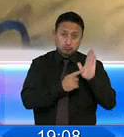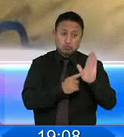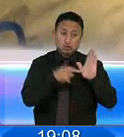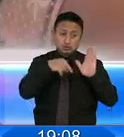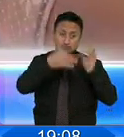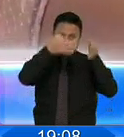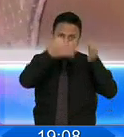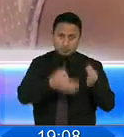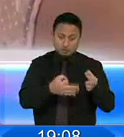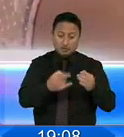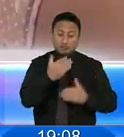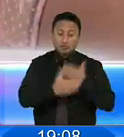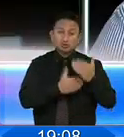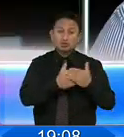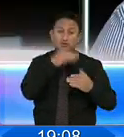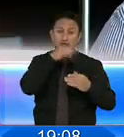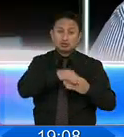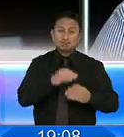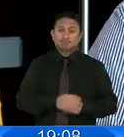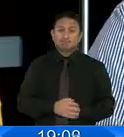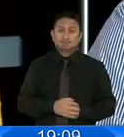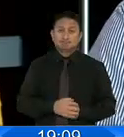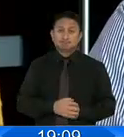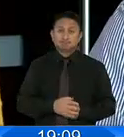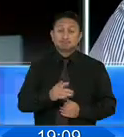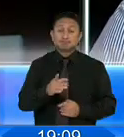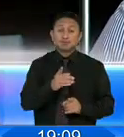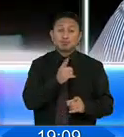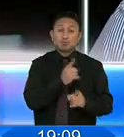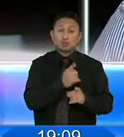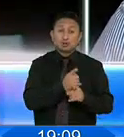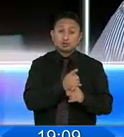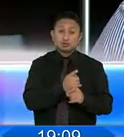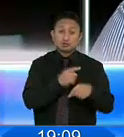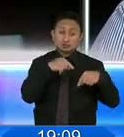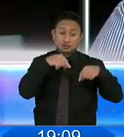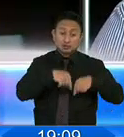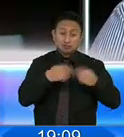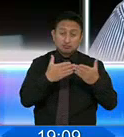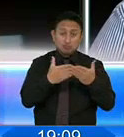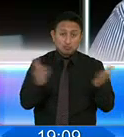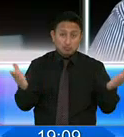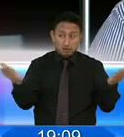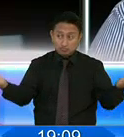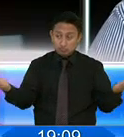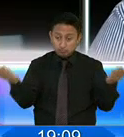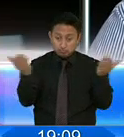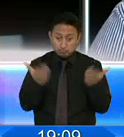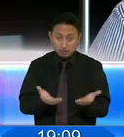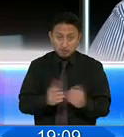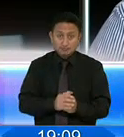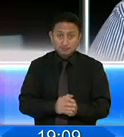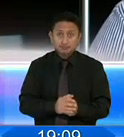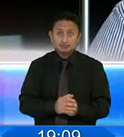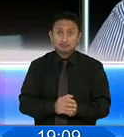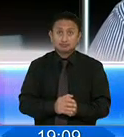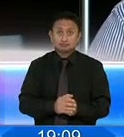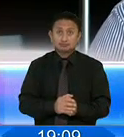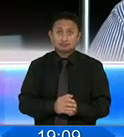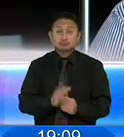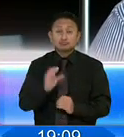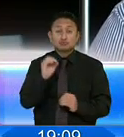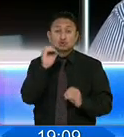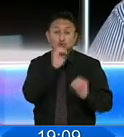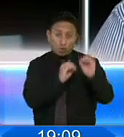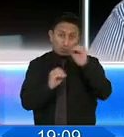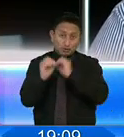a estos procesos. Y por eso hemos dado la total apertura para que observadores